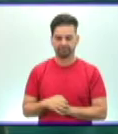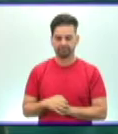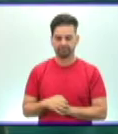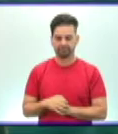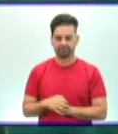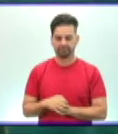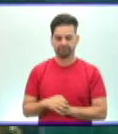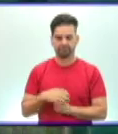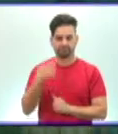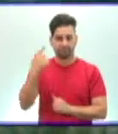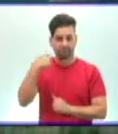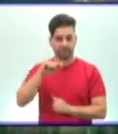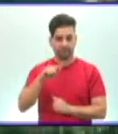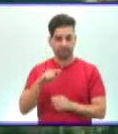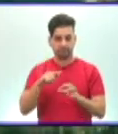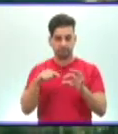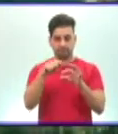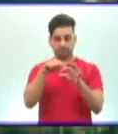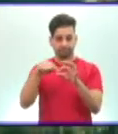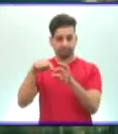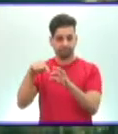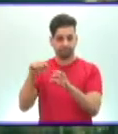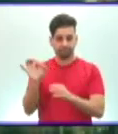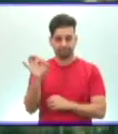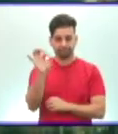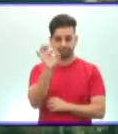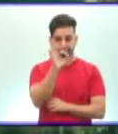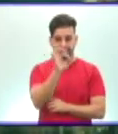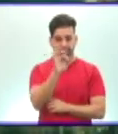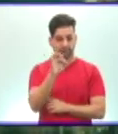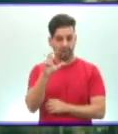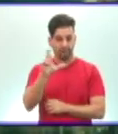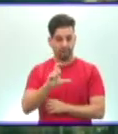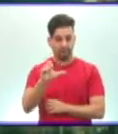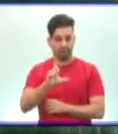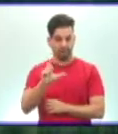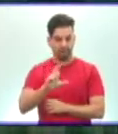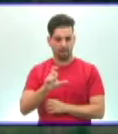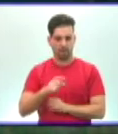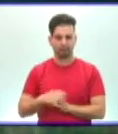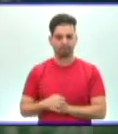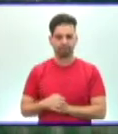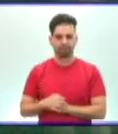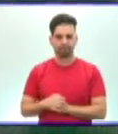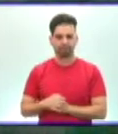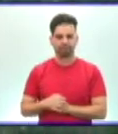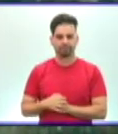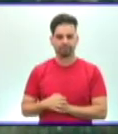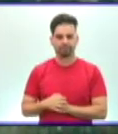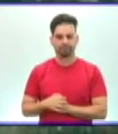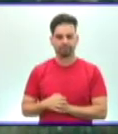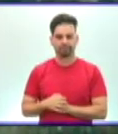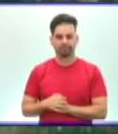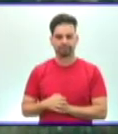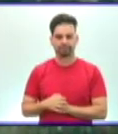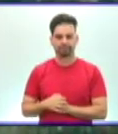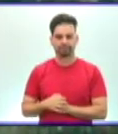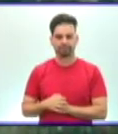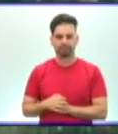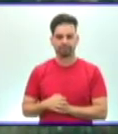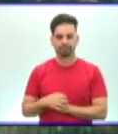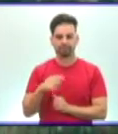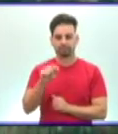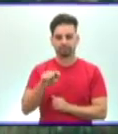Camagüey, donde se ha incluido a Varadero y a los lugares que se vinculan a este polo turístico, desde la playa